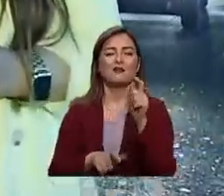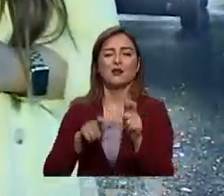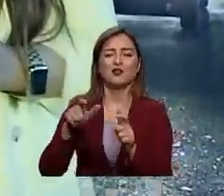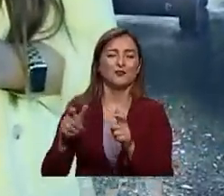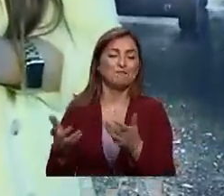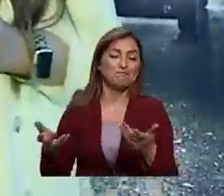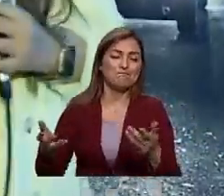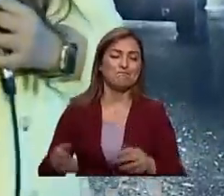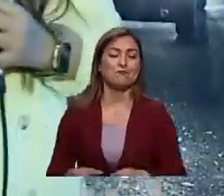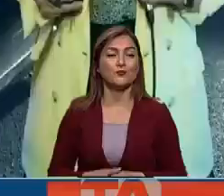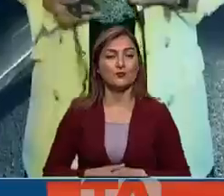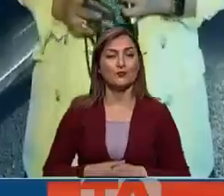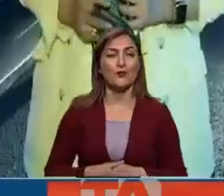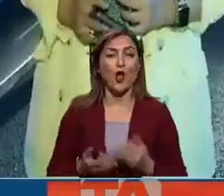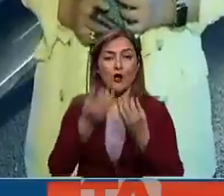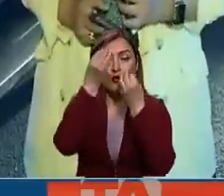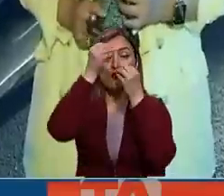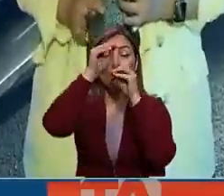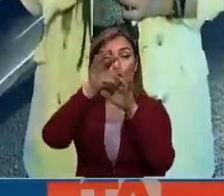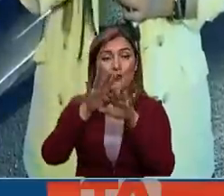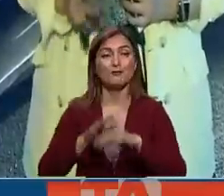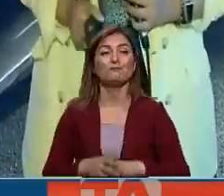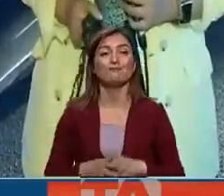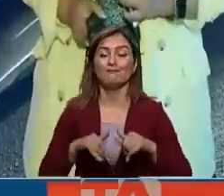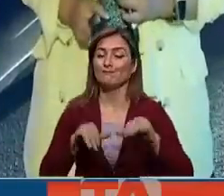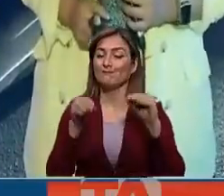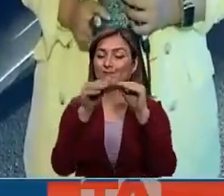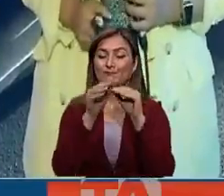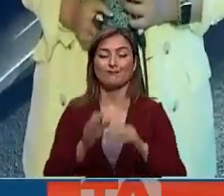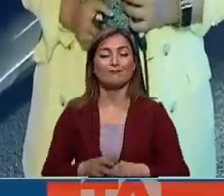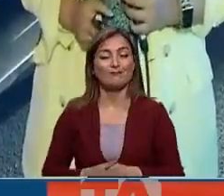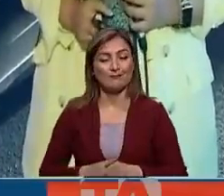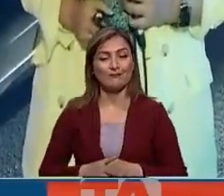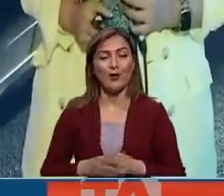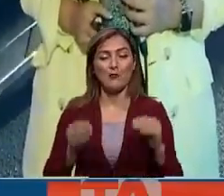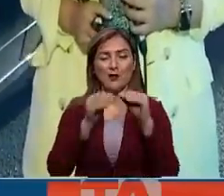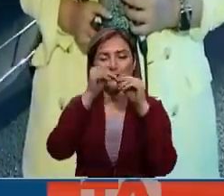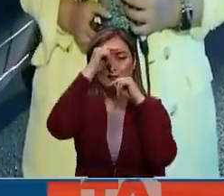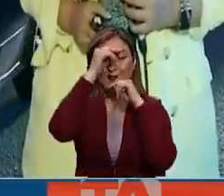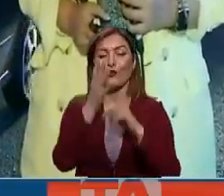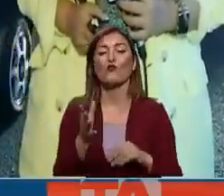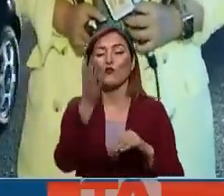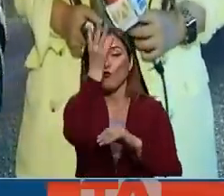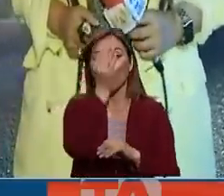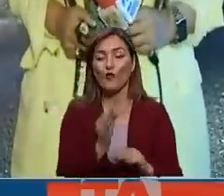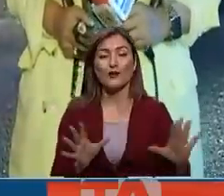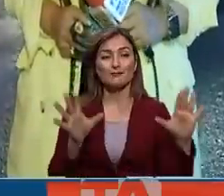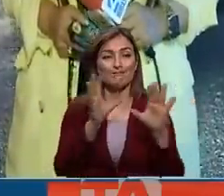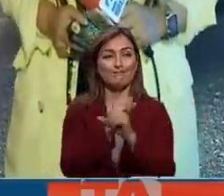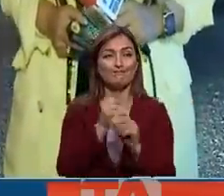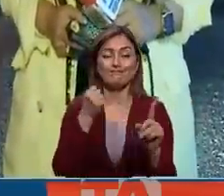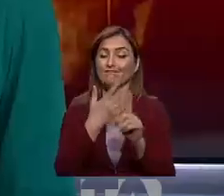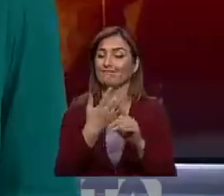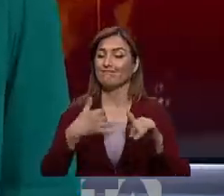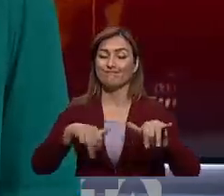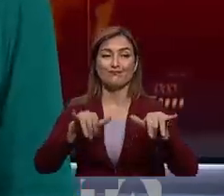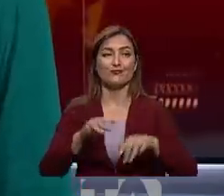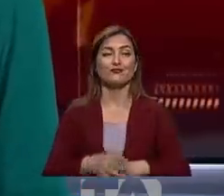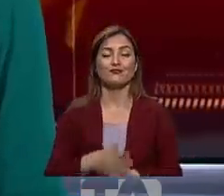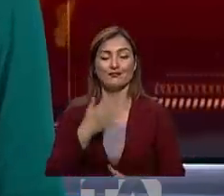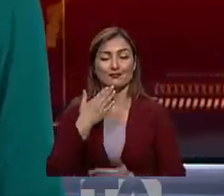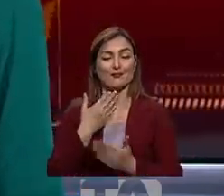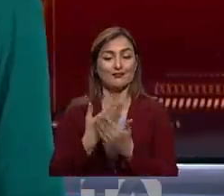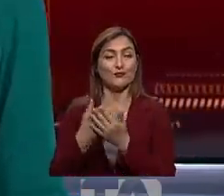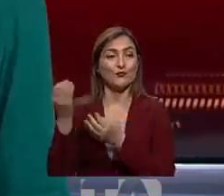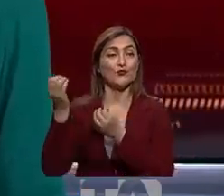los ciudadanos. Es todo lo que les puedo informar desde acá. Continúan ustedes en estudios con más noticias. Buenas noches. Y seguirán afectando. Gracias, Luisa María, por